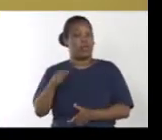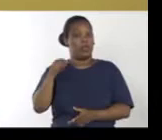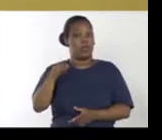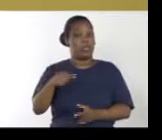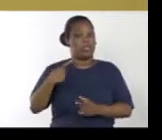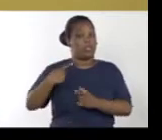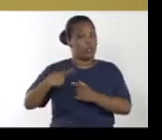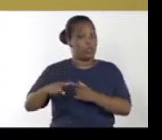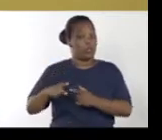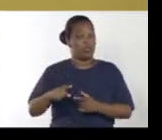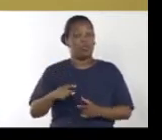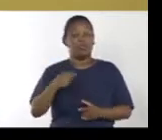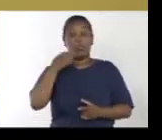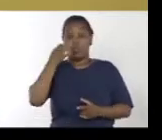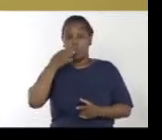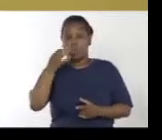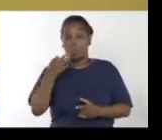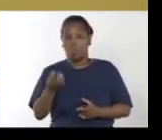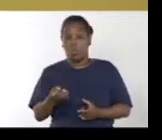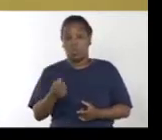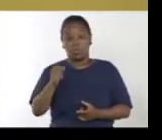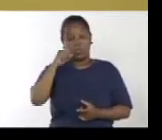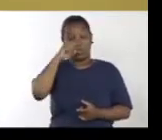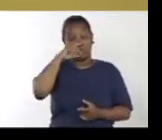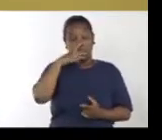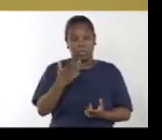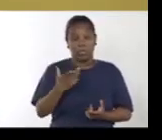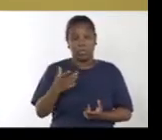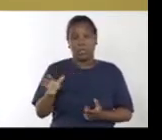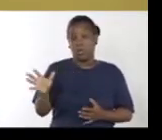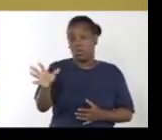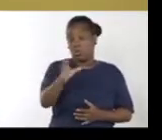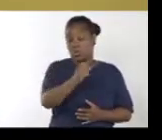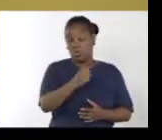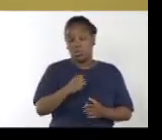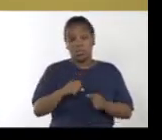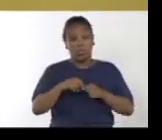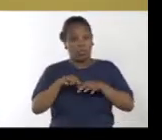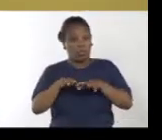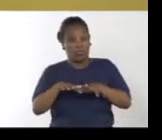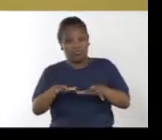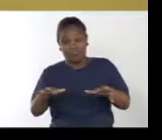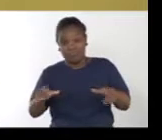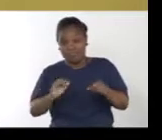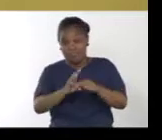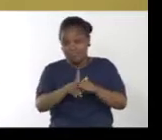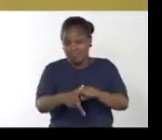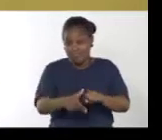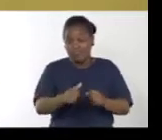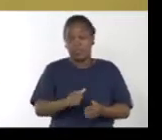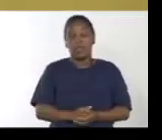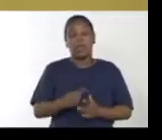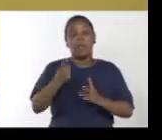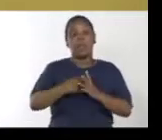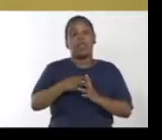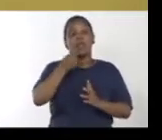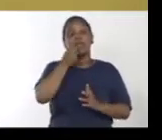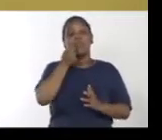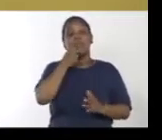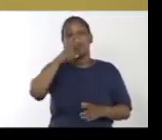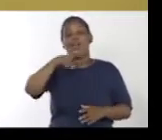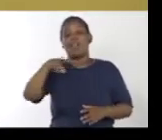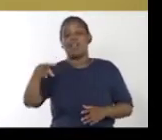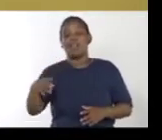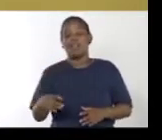pueden consultar cuando termine toda esta situación por la epidemia del coronavirus para que puedan leer